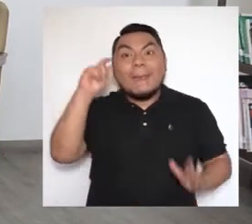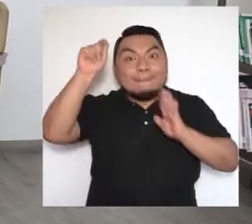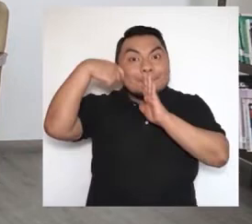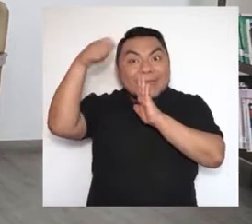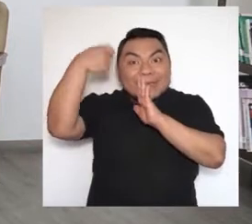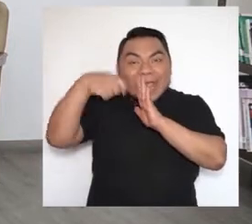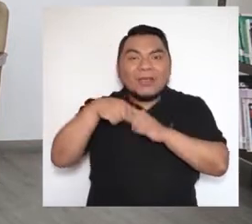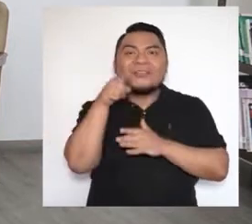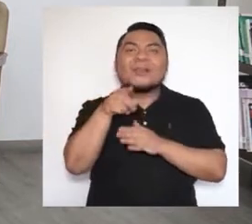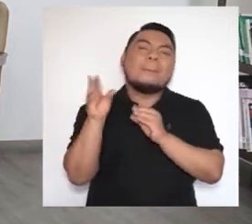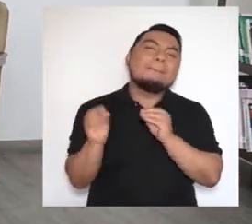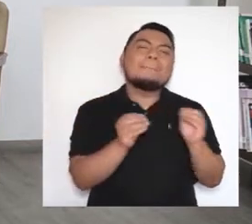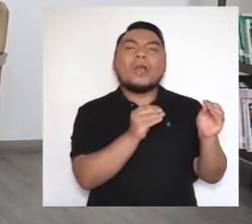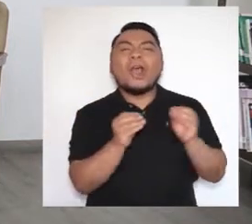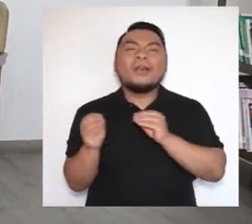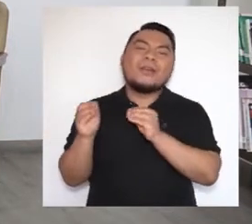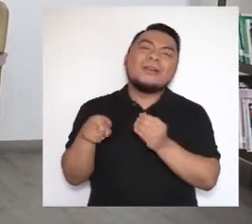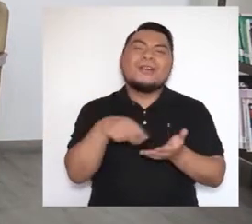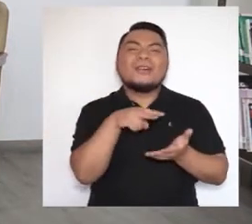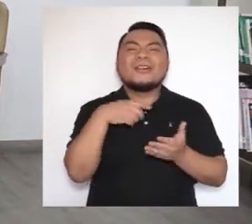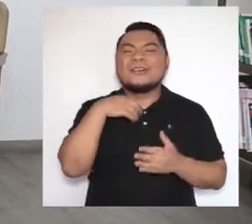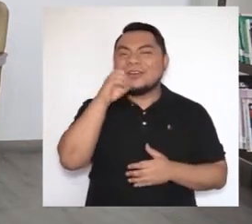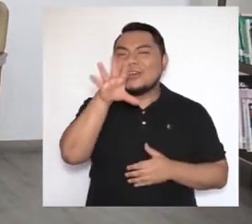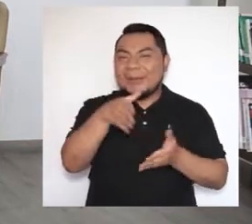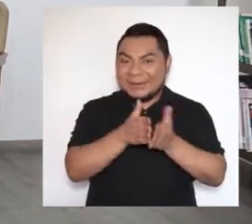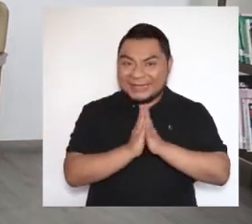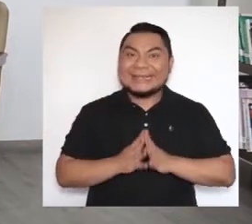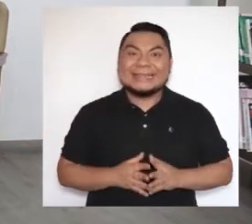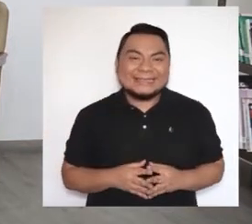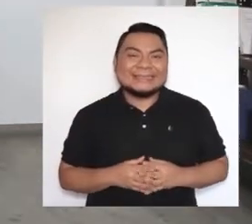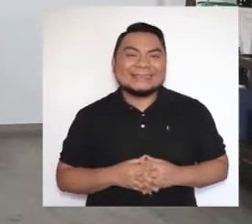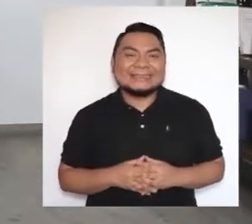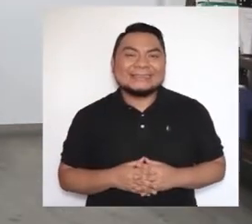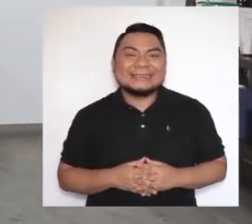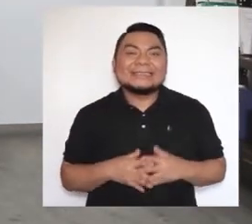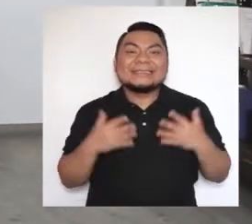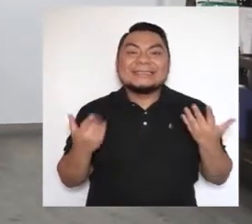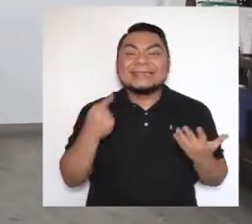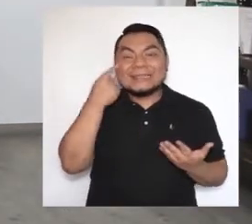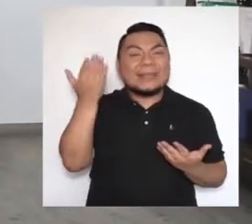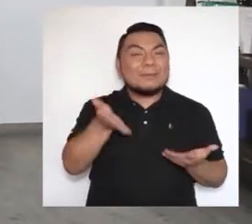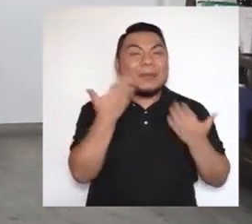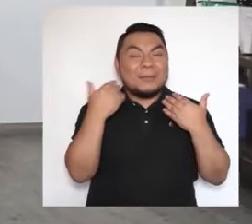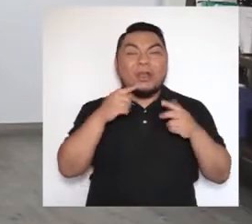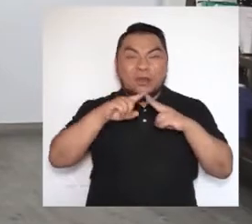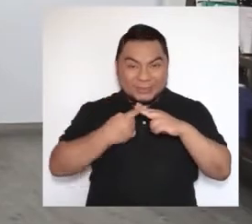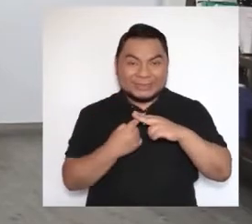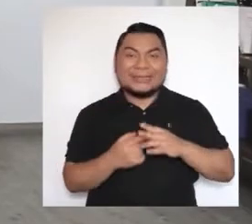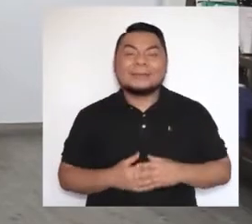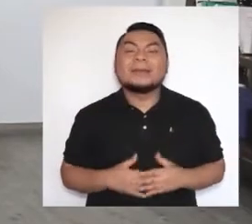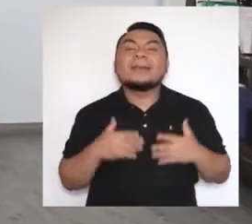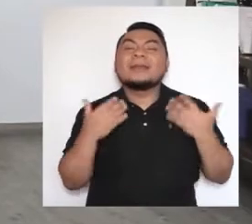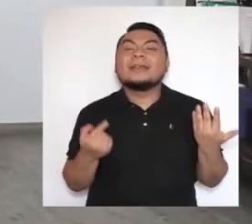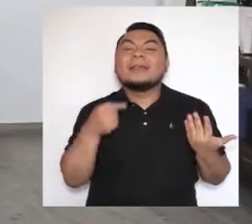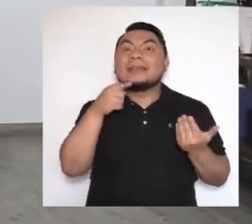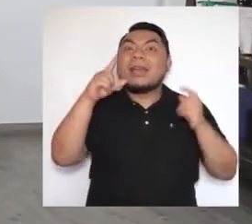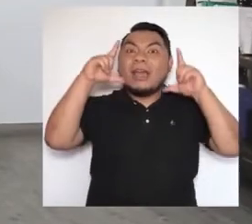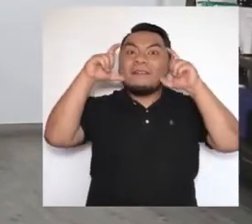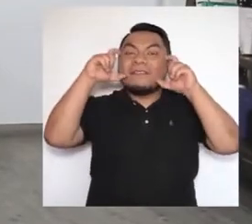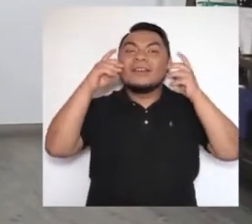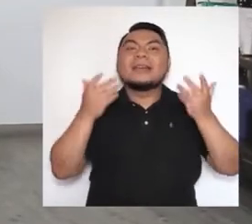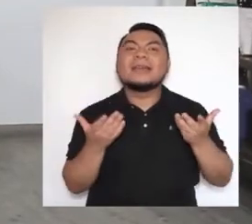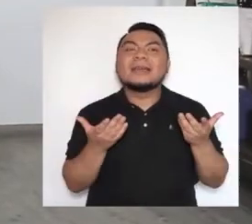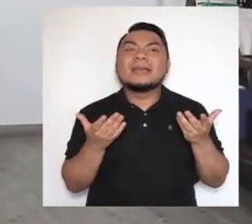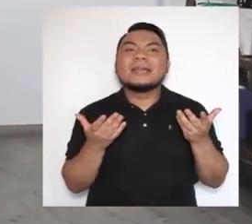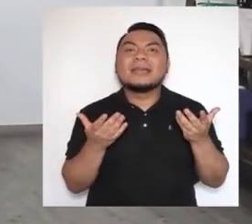diga video, nos moveremos como yo les haya pedido. ¡Muy bien, amigos! ¡Vamos a comenzar! Comenzaremos con una